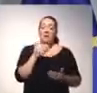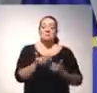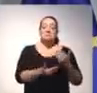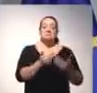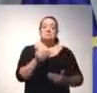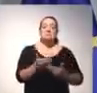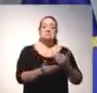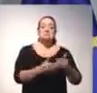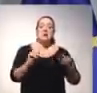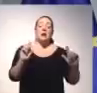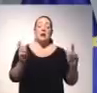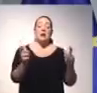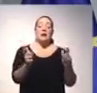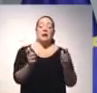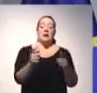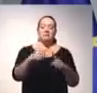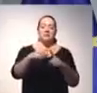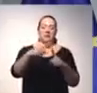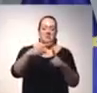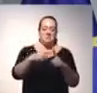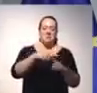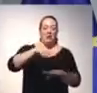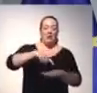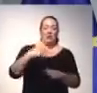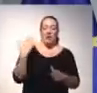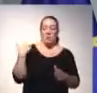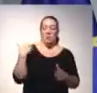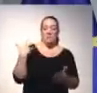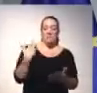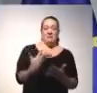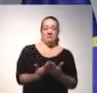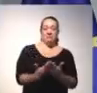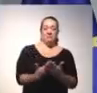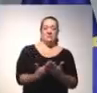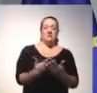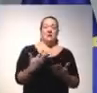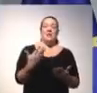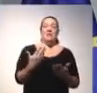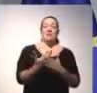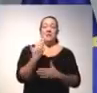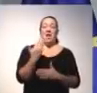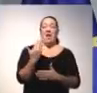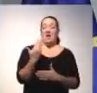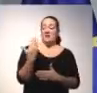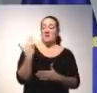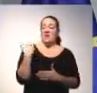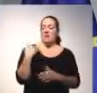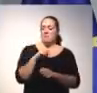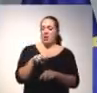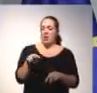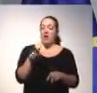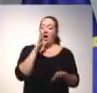sido a reducirse durante las últimas horas, si nos fijamos en los parámetros, en los datos del día de